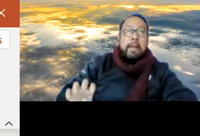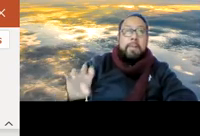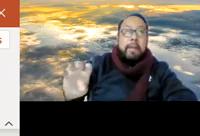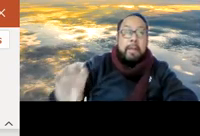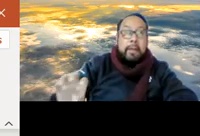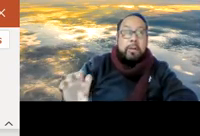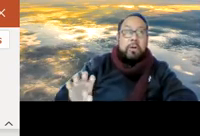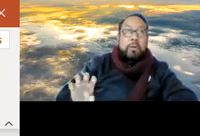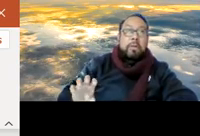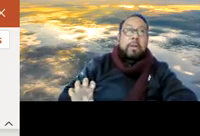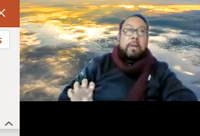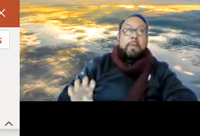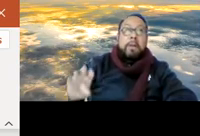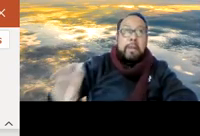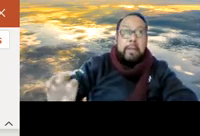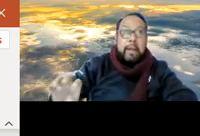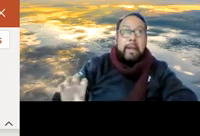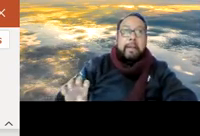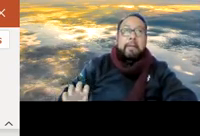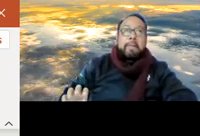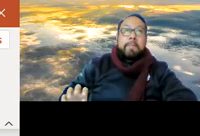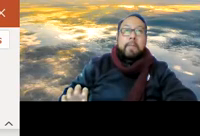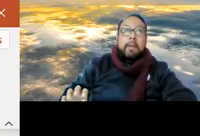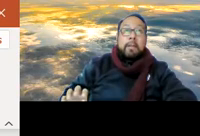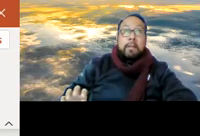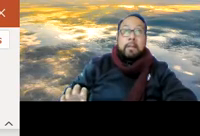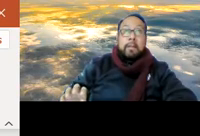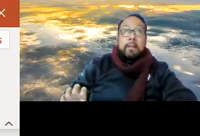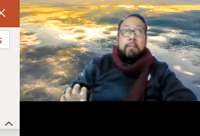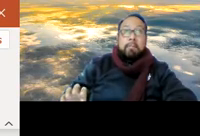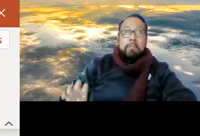comunicólogos, empresarios, policías,